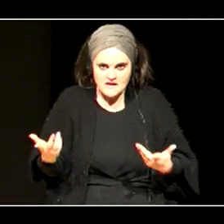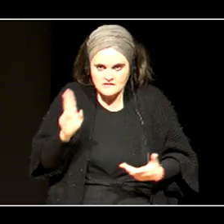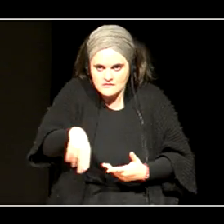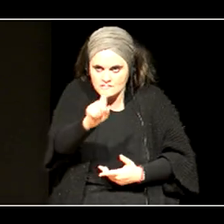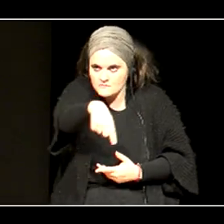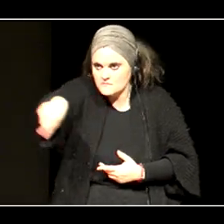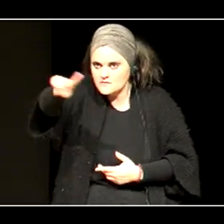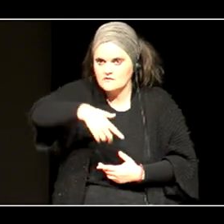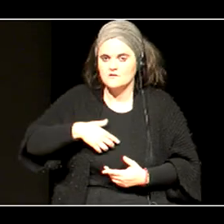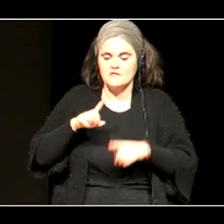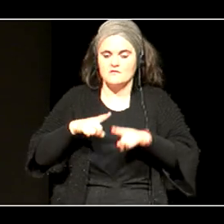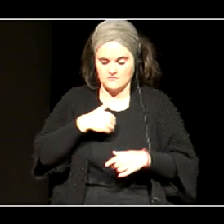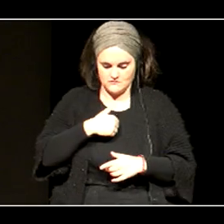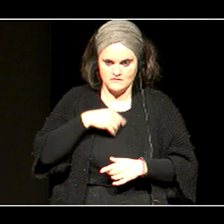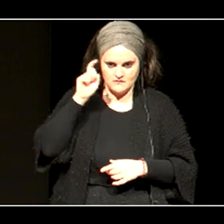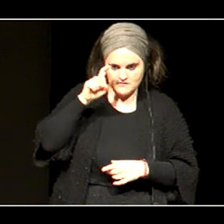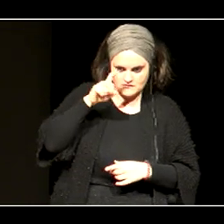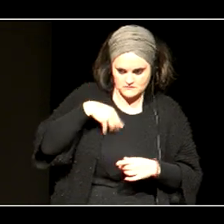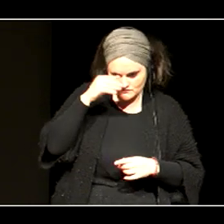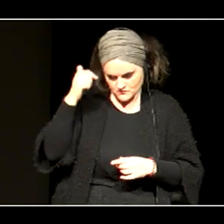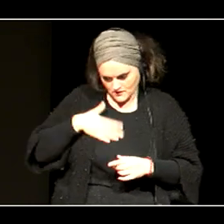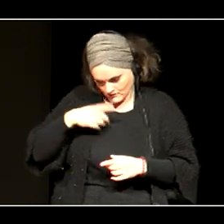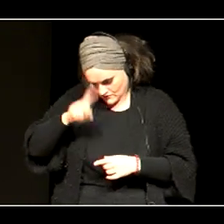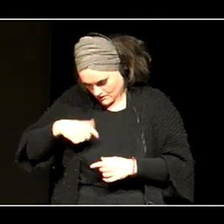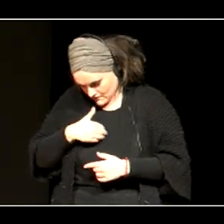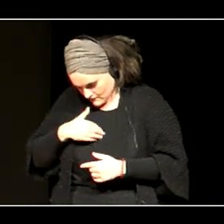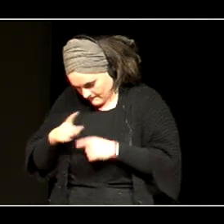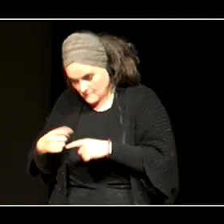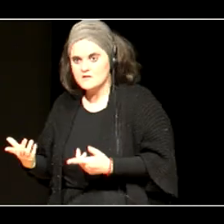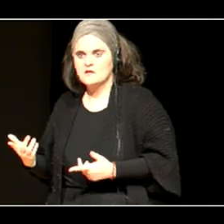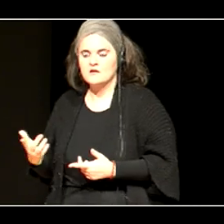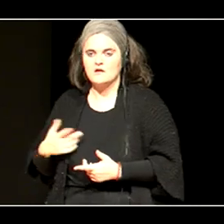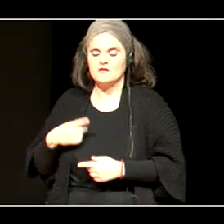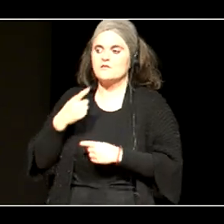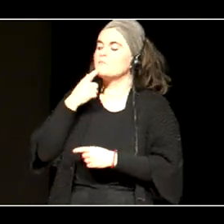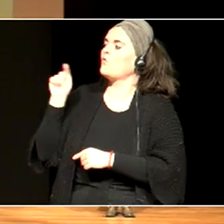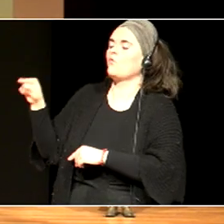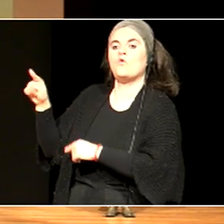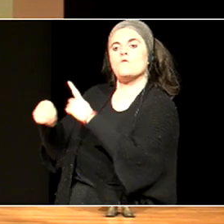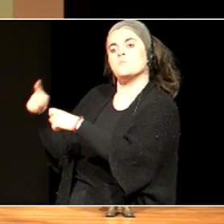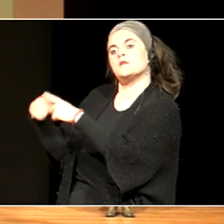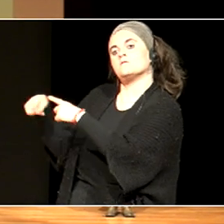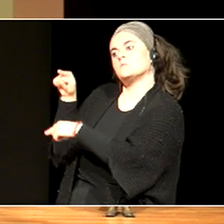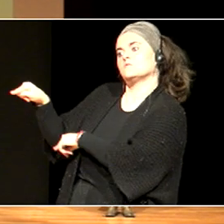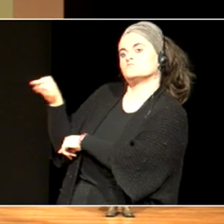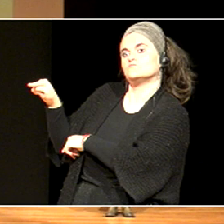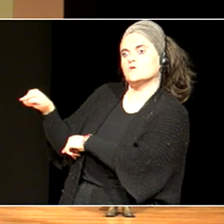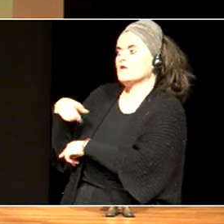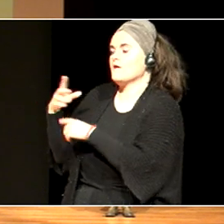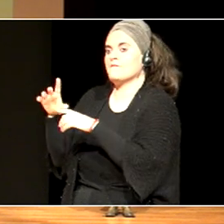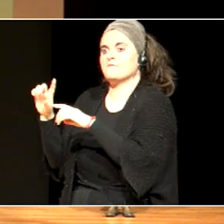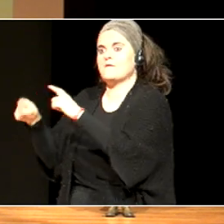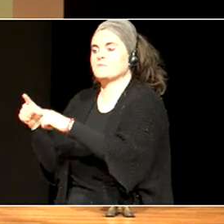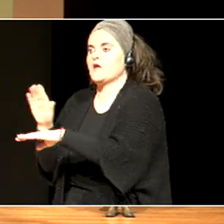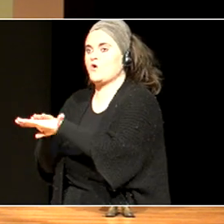personal docente y hablamos de las familias como un ente ajeno al que echarle la culpa de todo y las familias rurales a nosotros